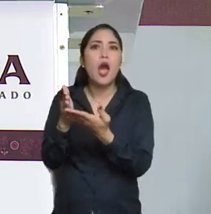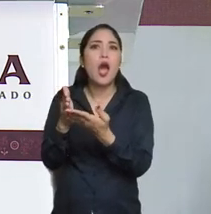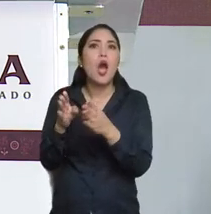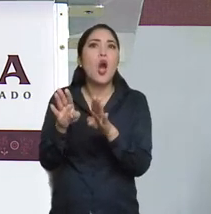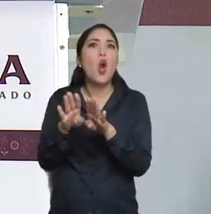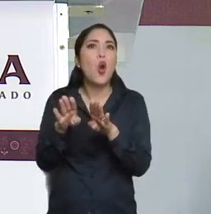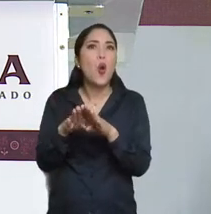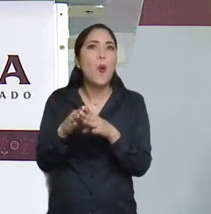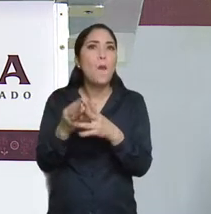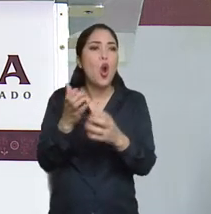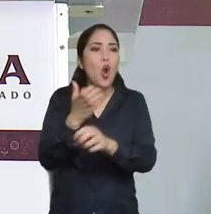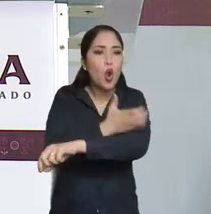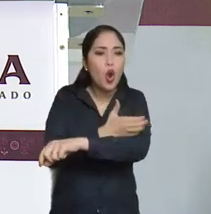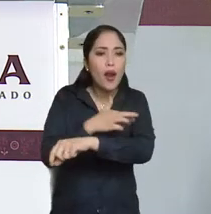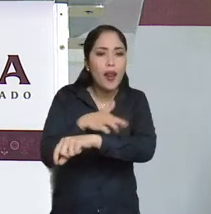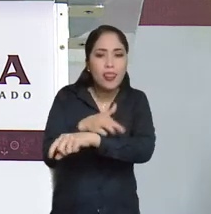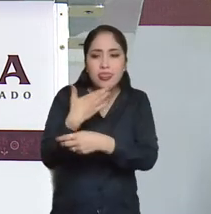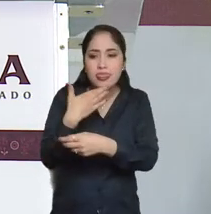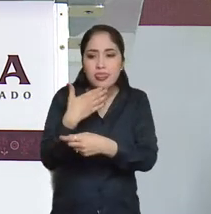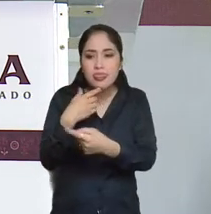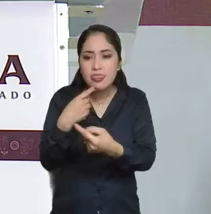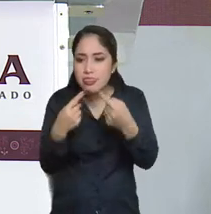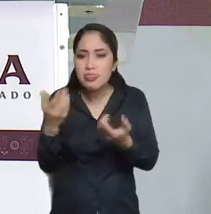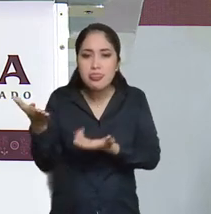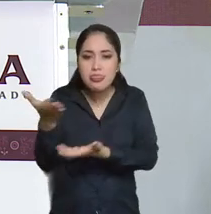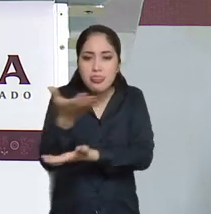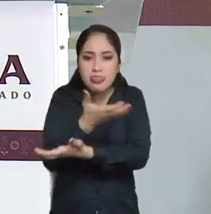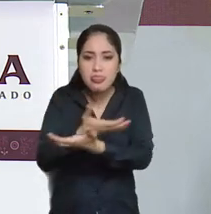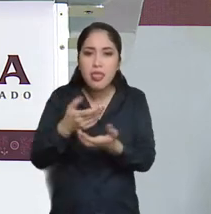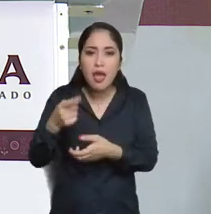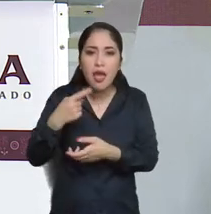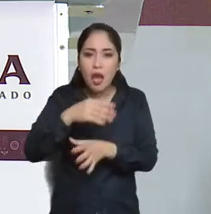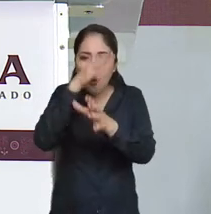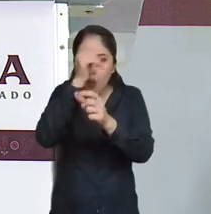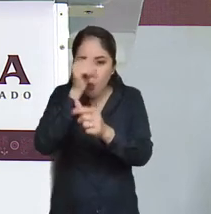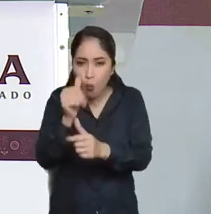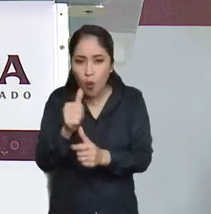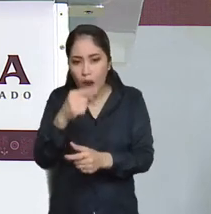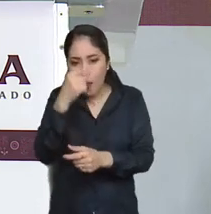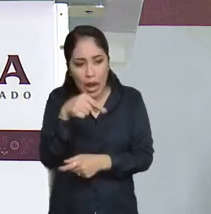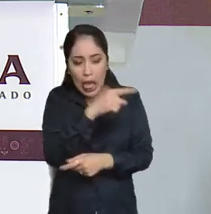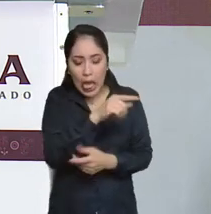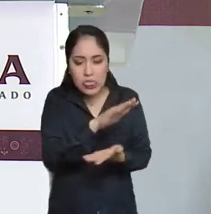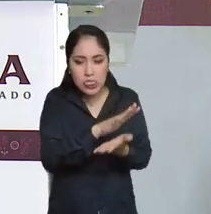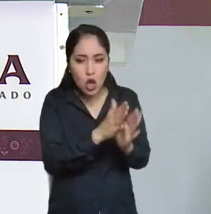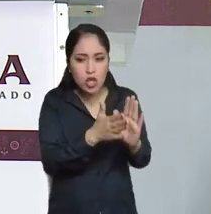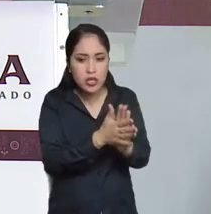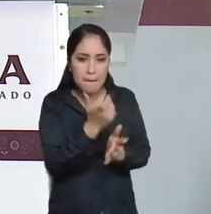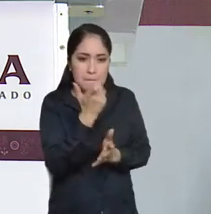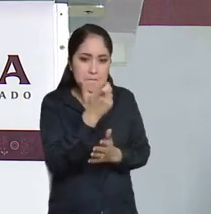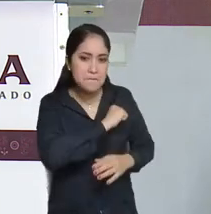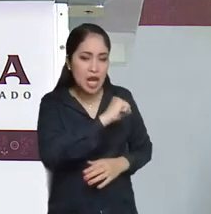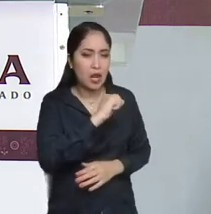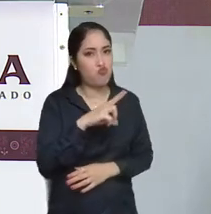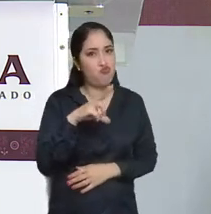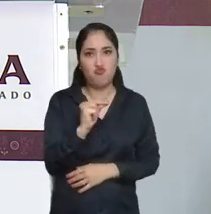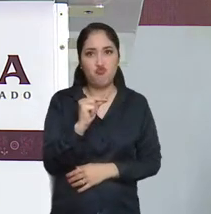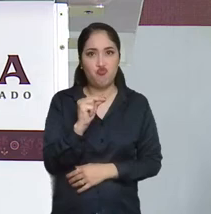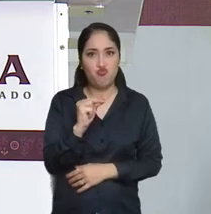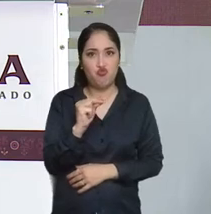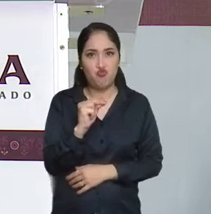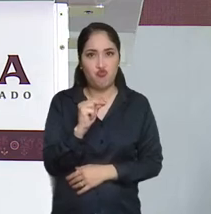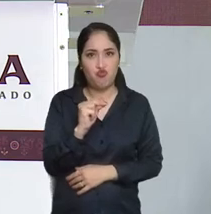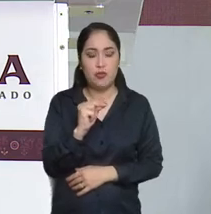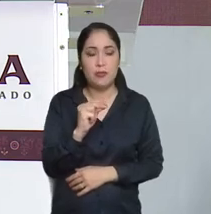ellos mismos que permita condiciones para que no se incremente el precio de la tortilla. Cabe recordar que el año